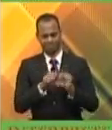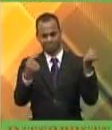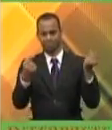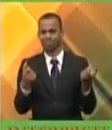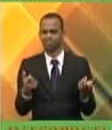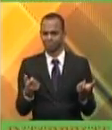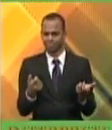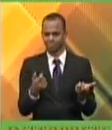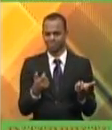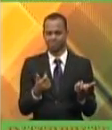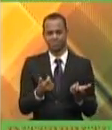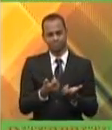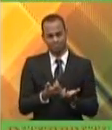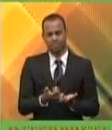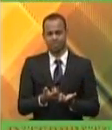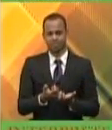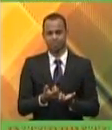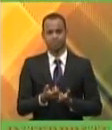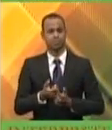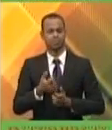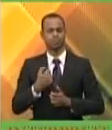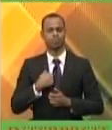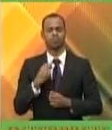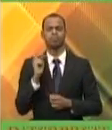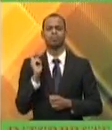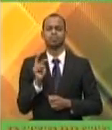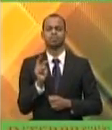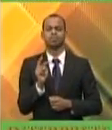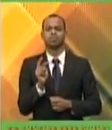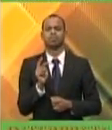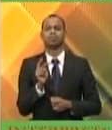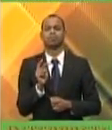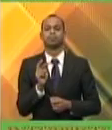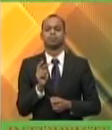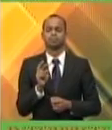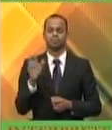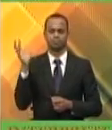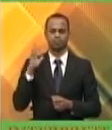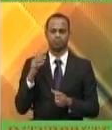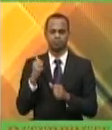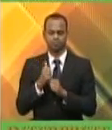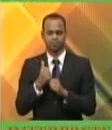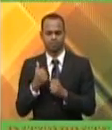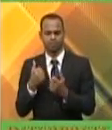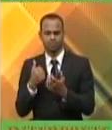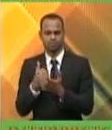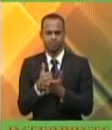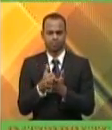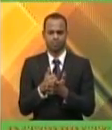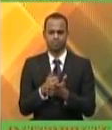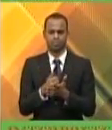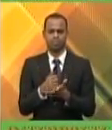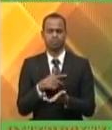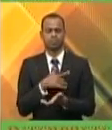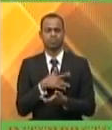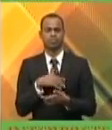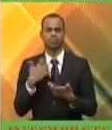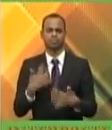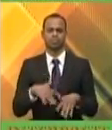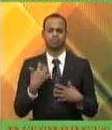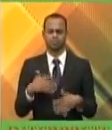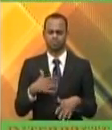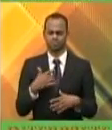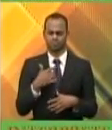humano increíble yo lo veo cuando cuando prestaba asistencia legal y me conmovía mucho porque decía dios mío